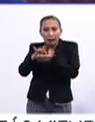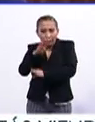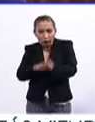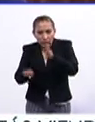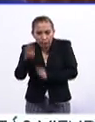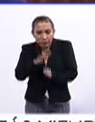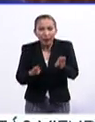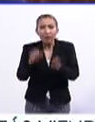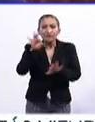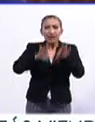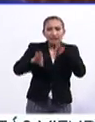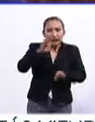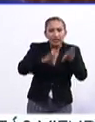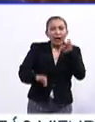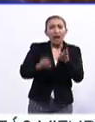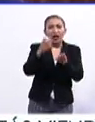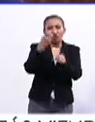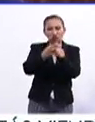merecen